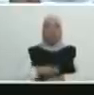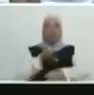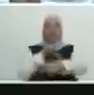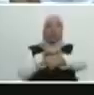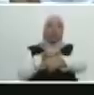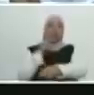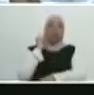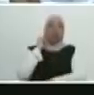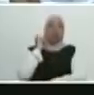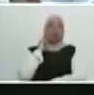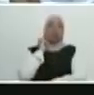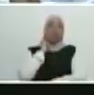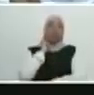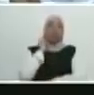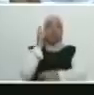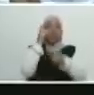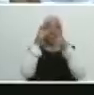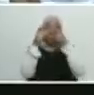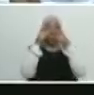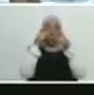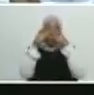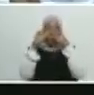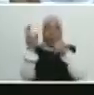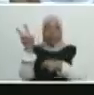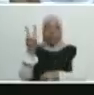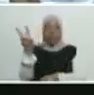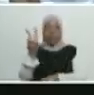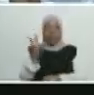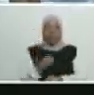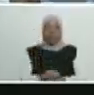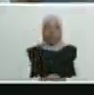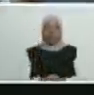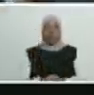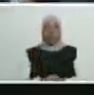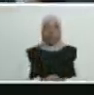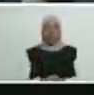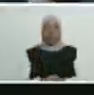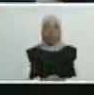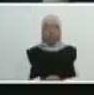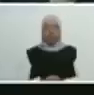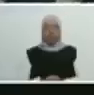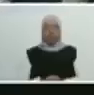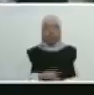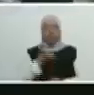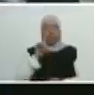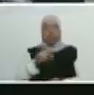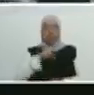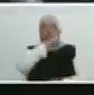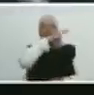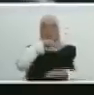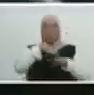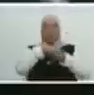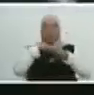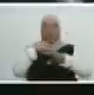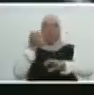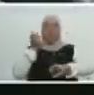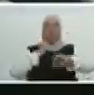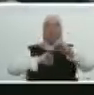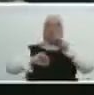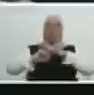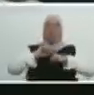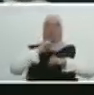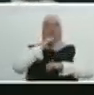Saab, fiscal general de la República. General en jefe Vladimir Padrino López,